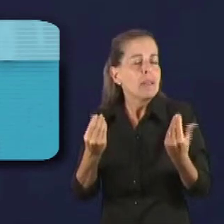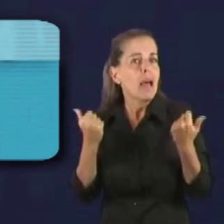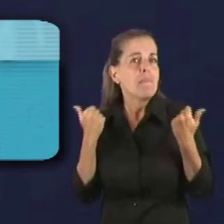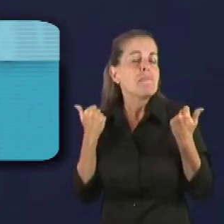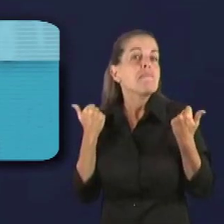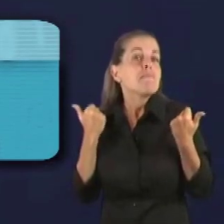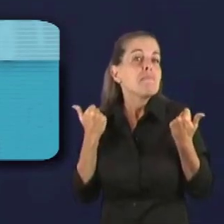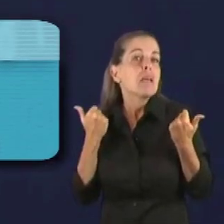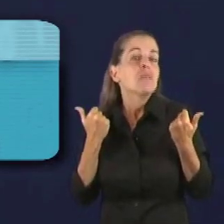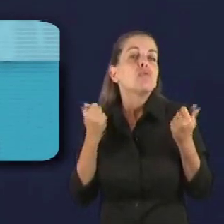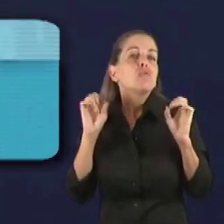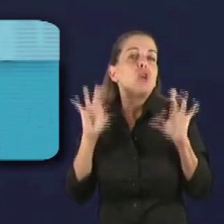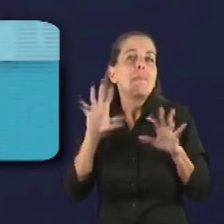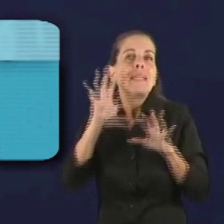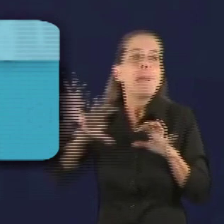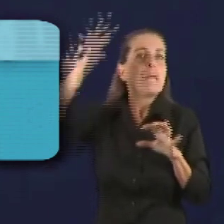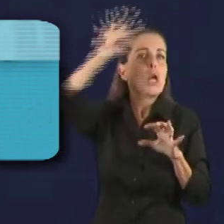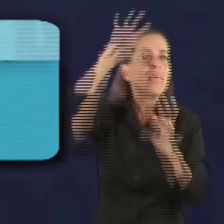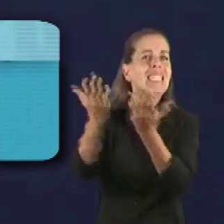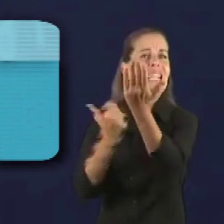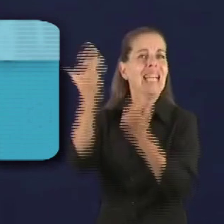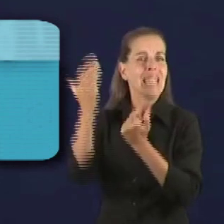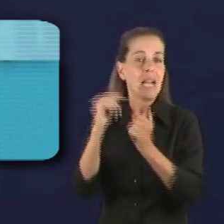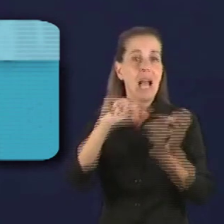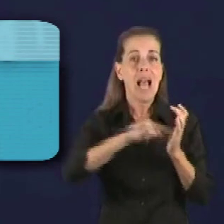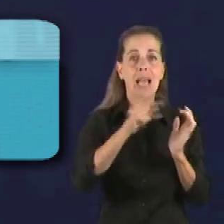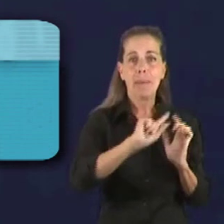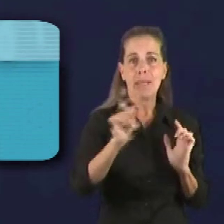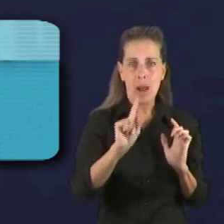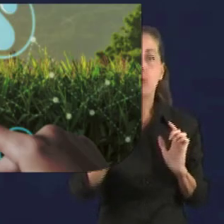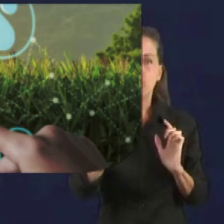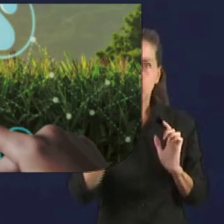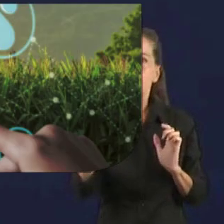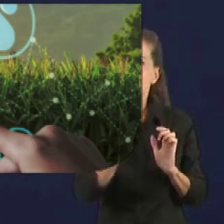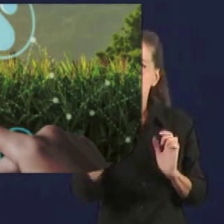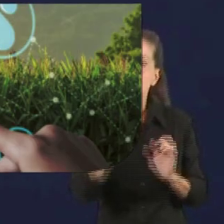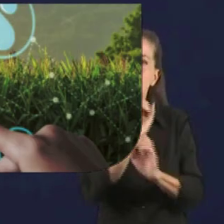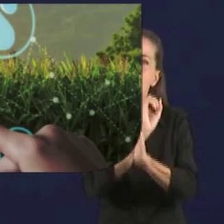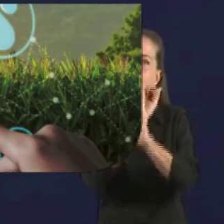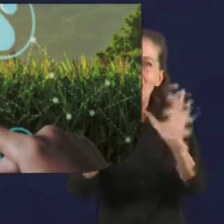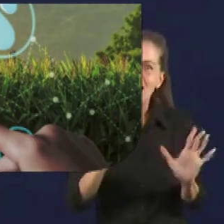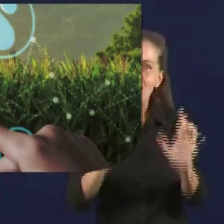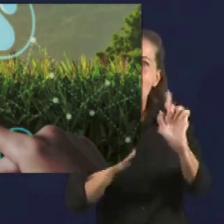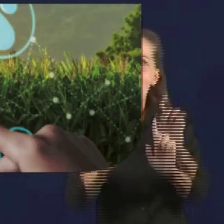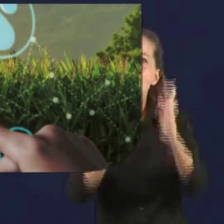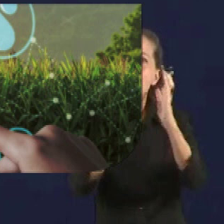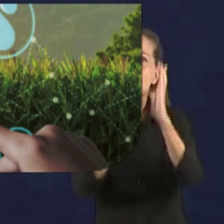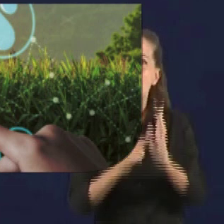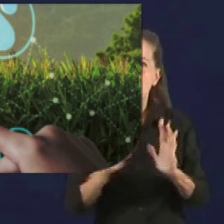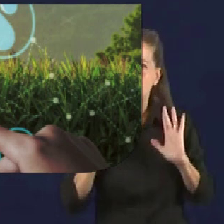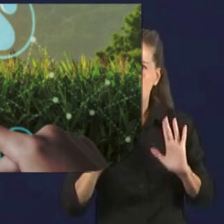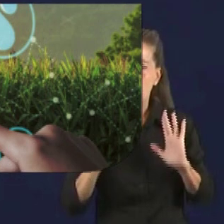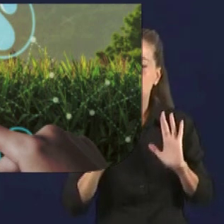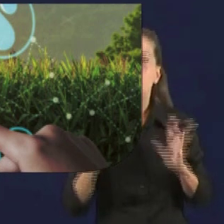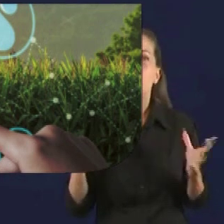que nos resulta interesante hacer algunas aclaraciones o importante hacer algunas aclaraciones. El